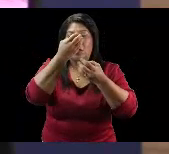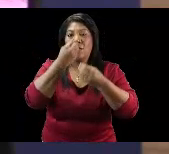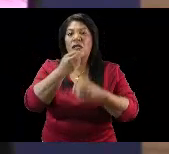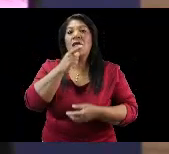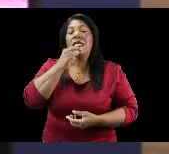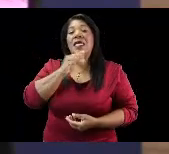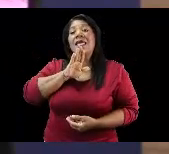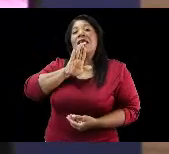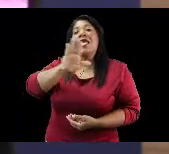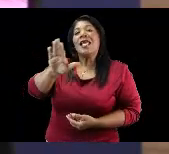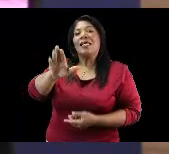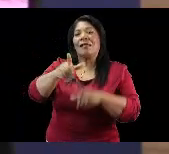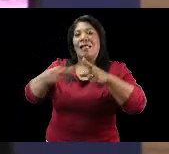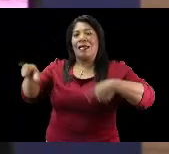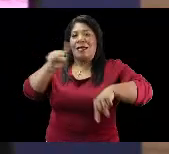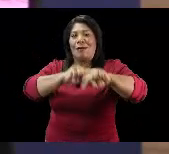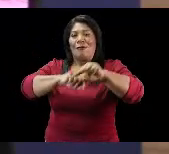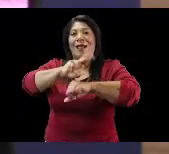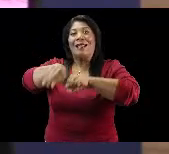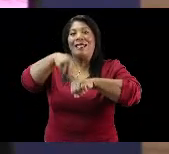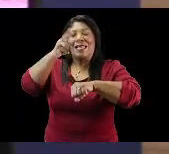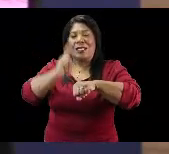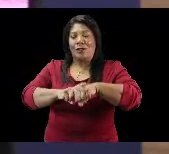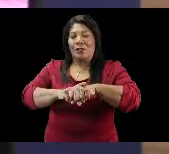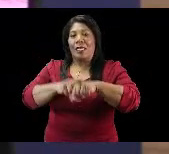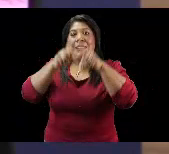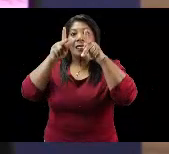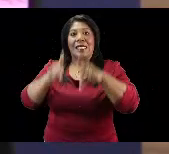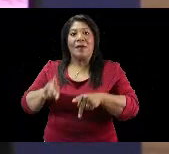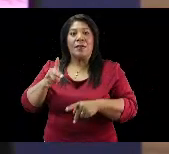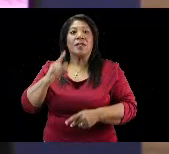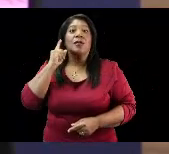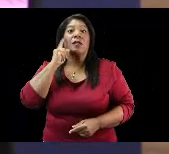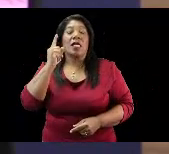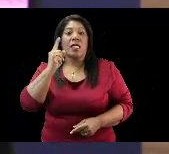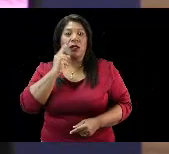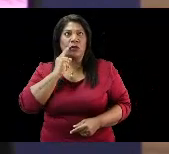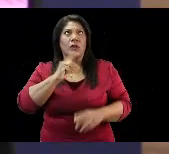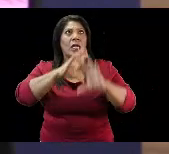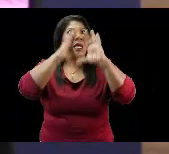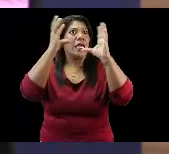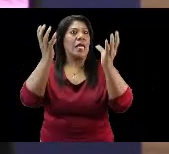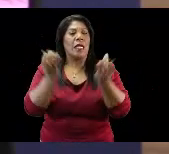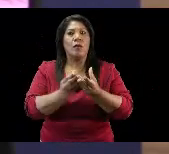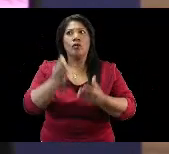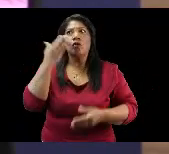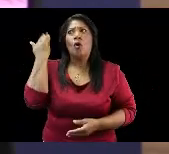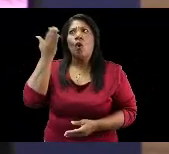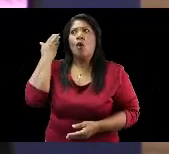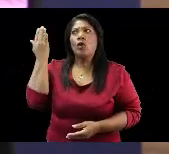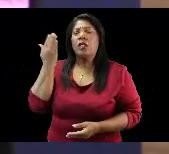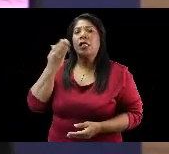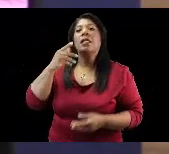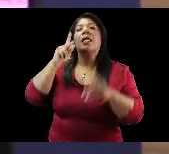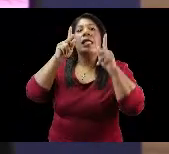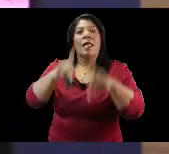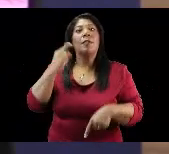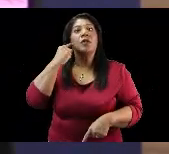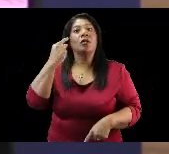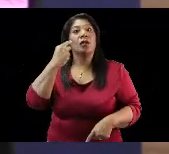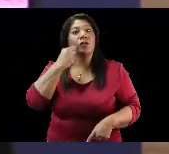la lengua natural de las personas sordas del mundo oyente, todo lo que pasa de forma